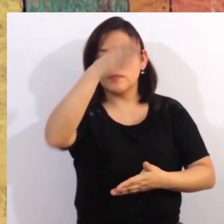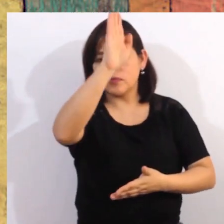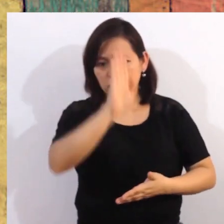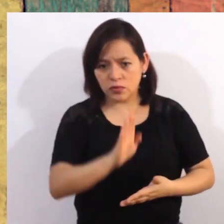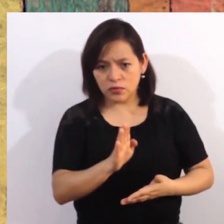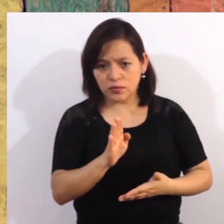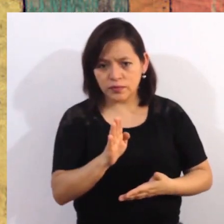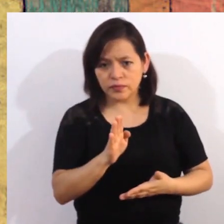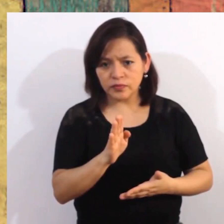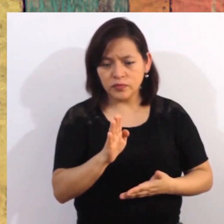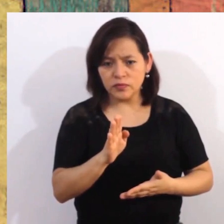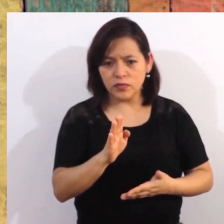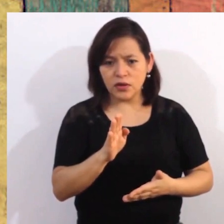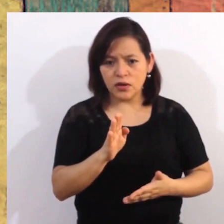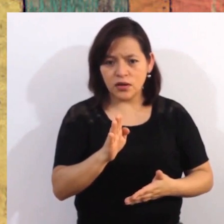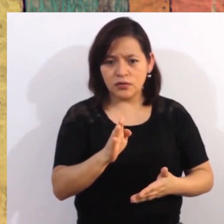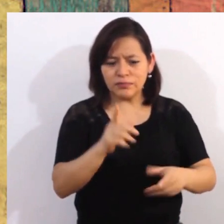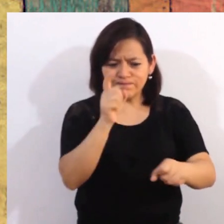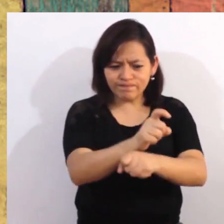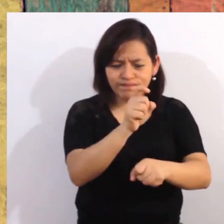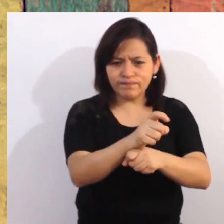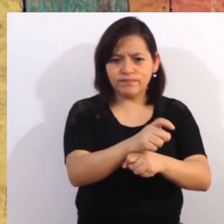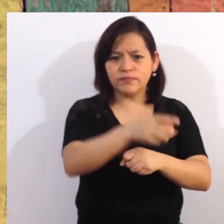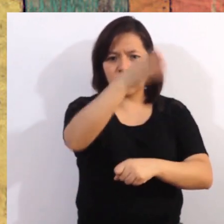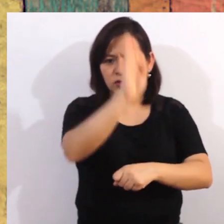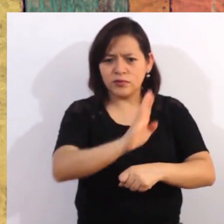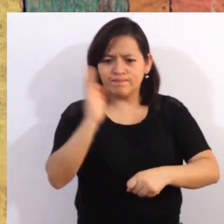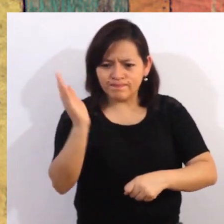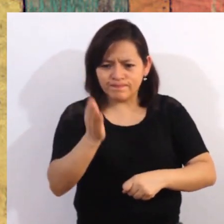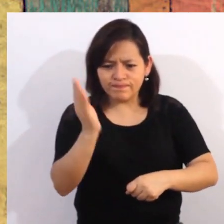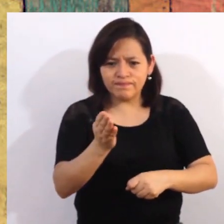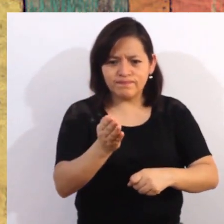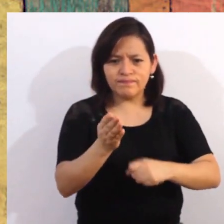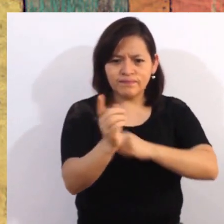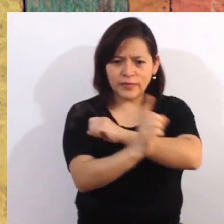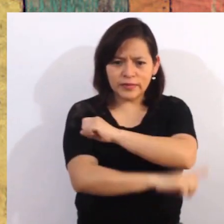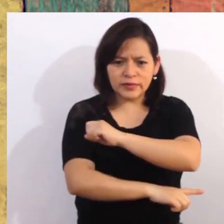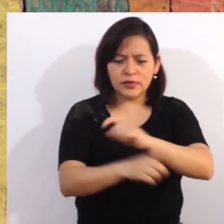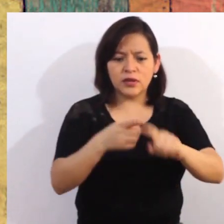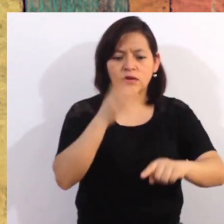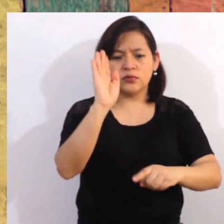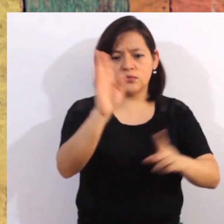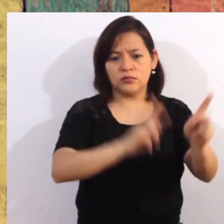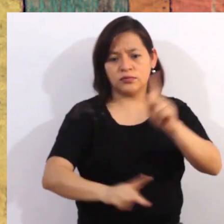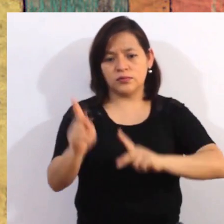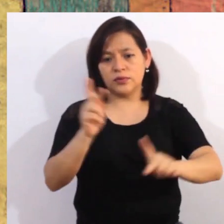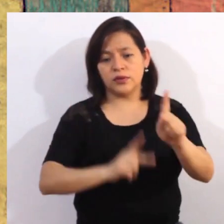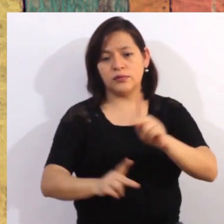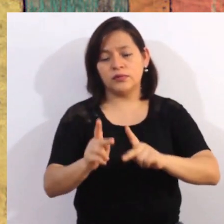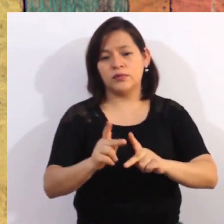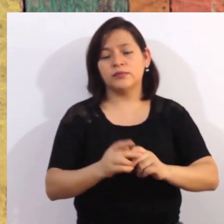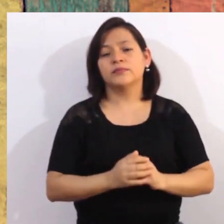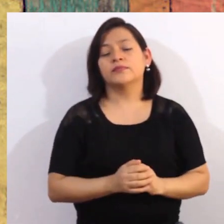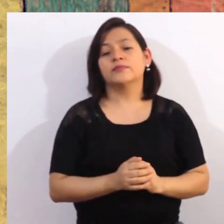que Dios disciplinó a su pueblo. Dios trajo entonces precisamente la corrección para la nación